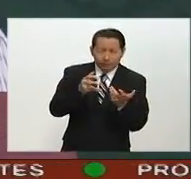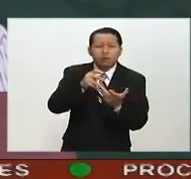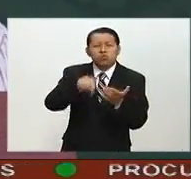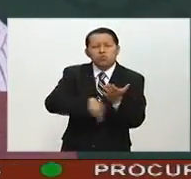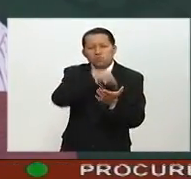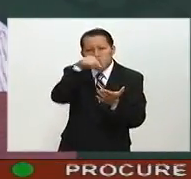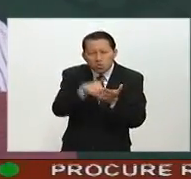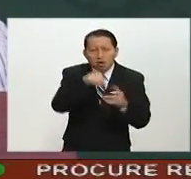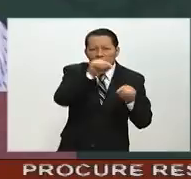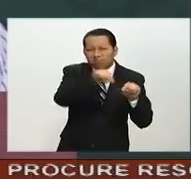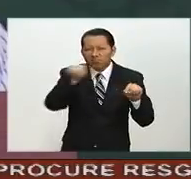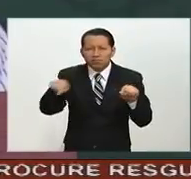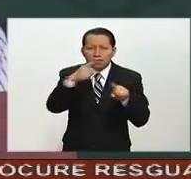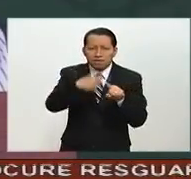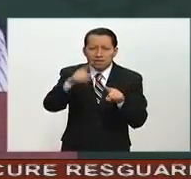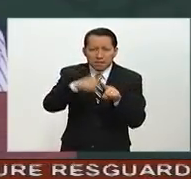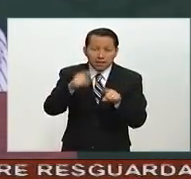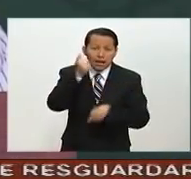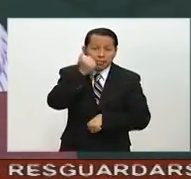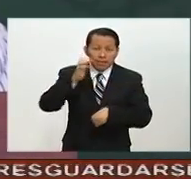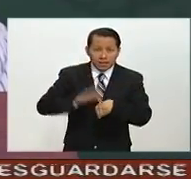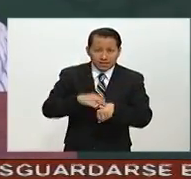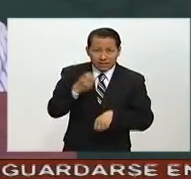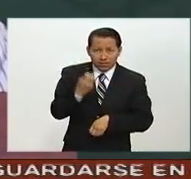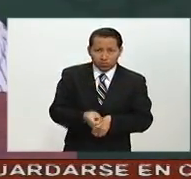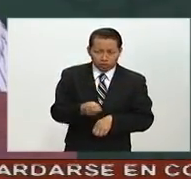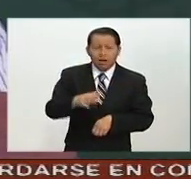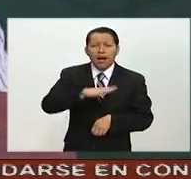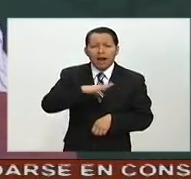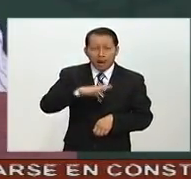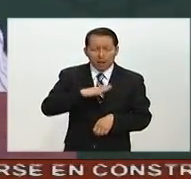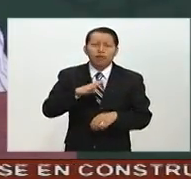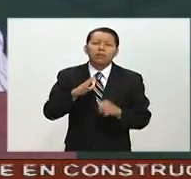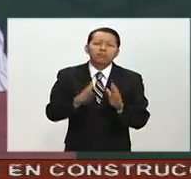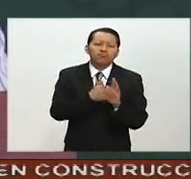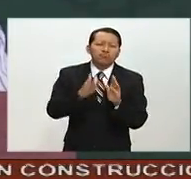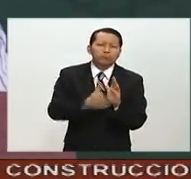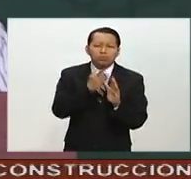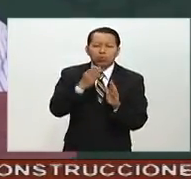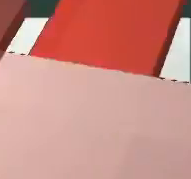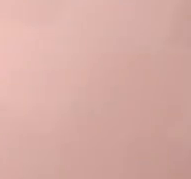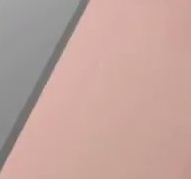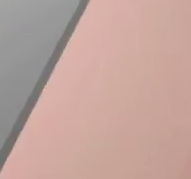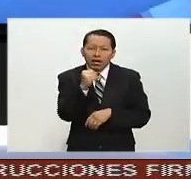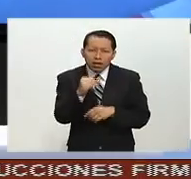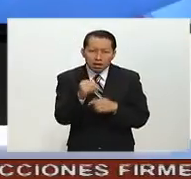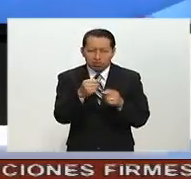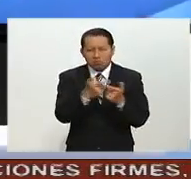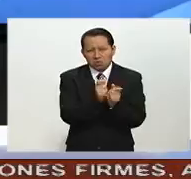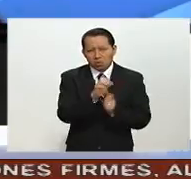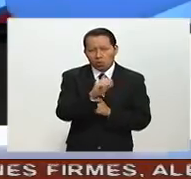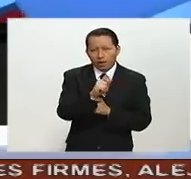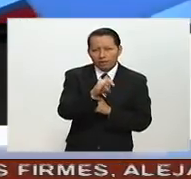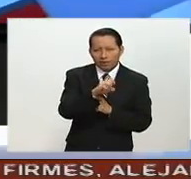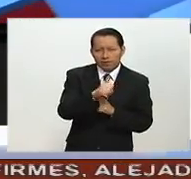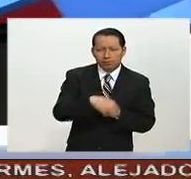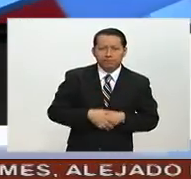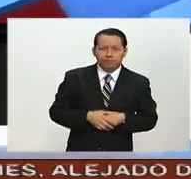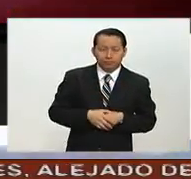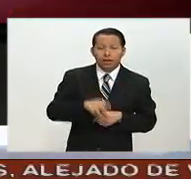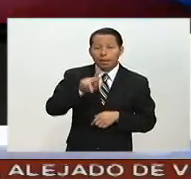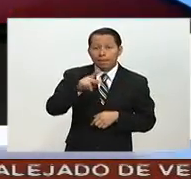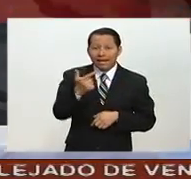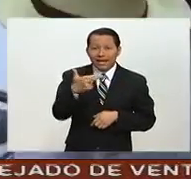territorial, en esta administración se ha construido 9 cuarteles. La Procuradora General